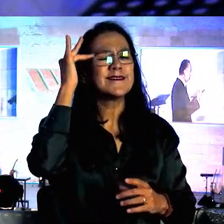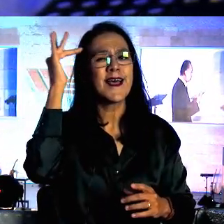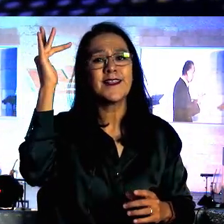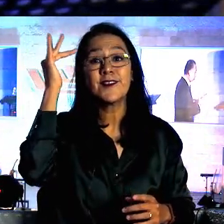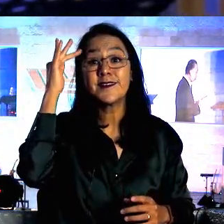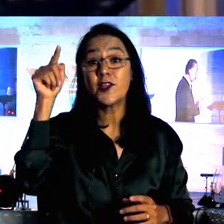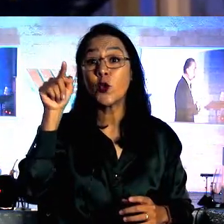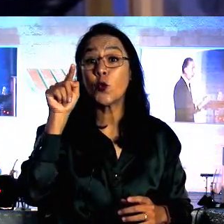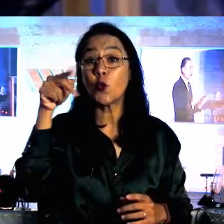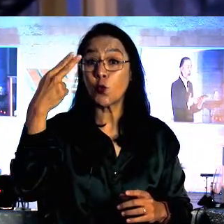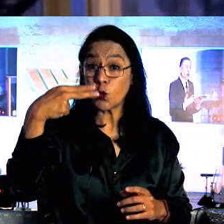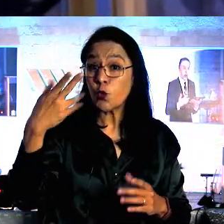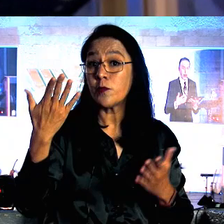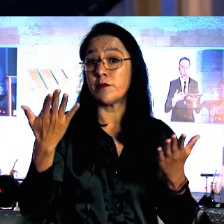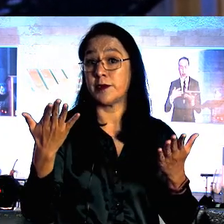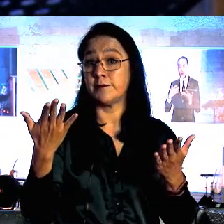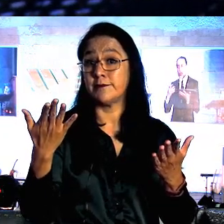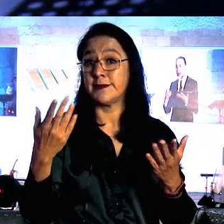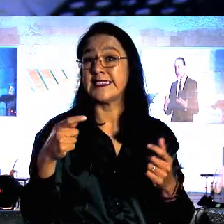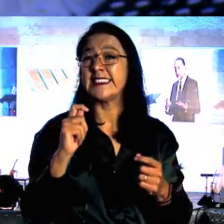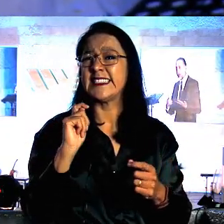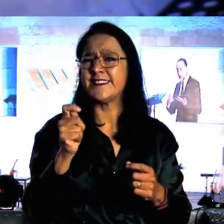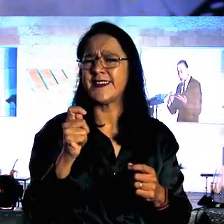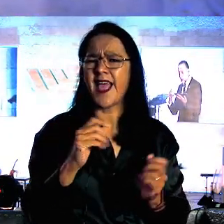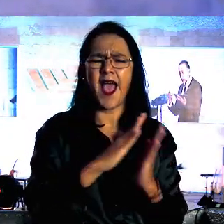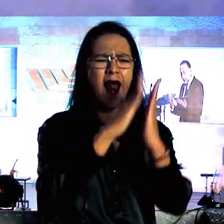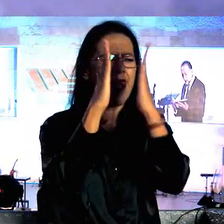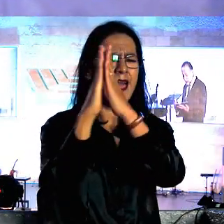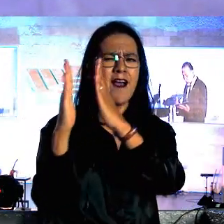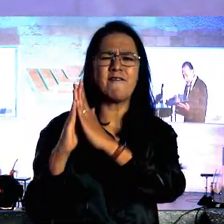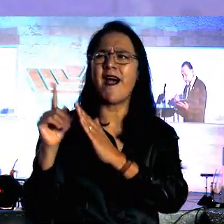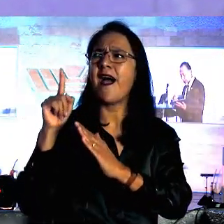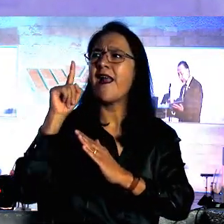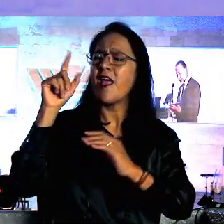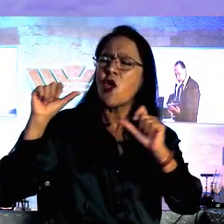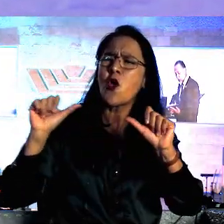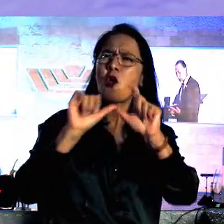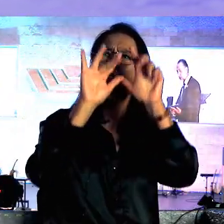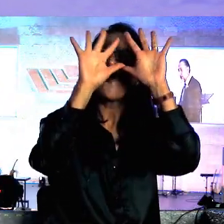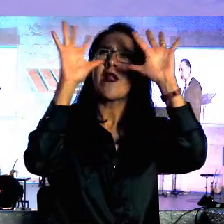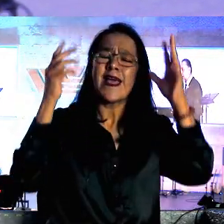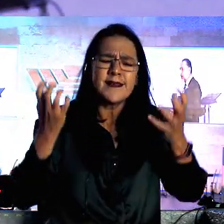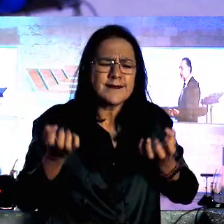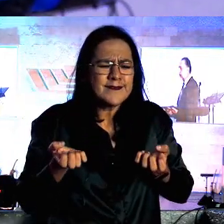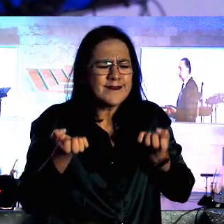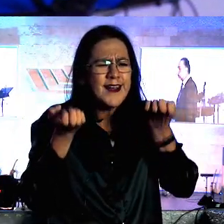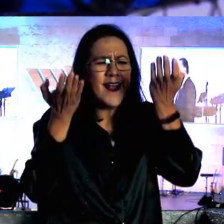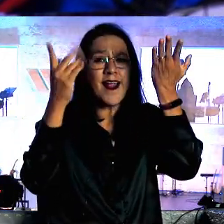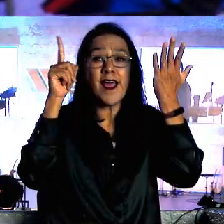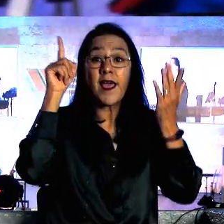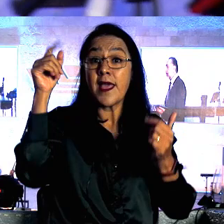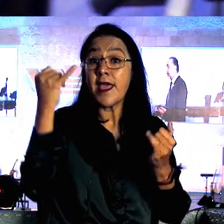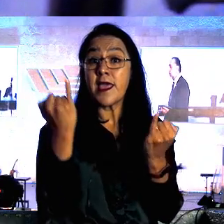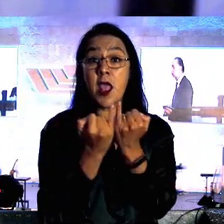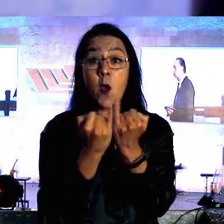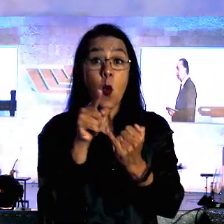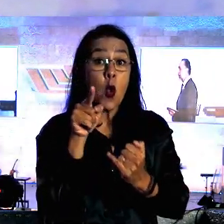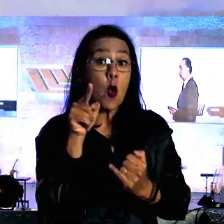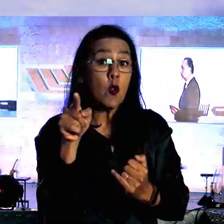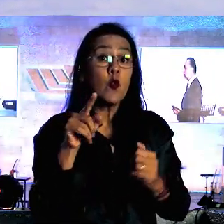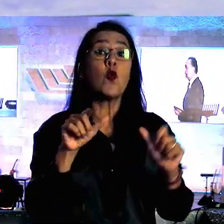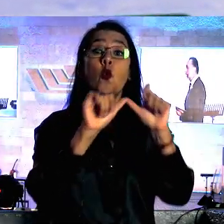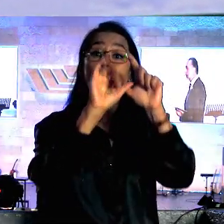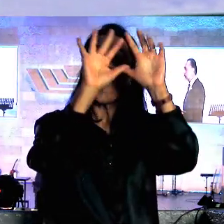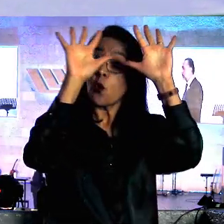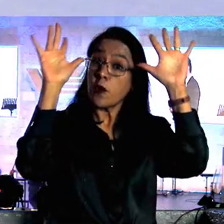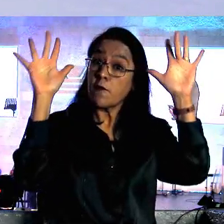Santificado sea tu nombre. decir, dándole alabanza, glorificándolo, exaltándolo. Así que tú tienes que aprender a glorificar a